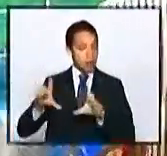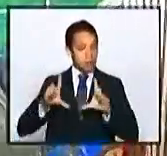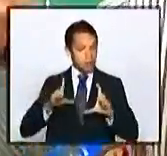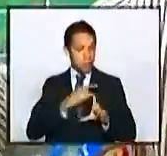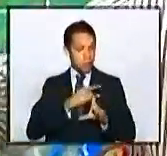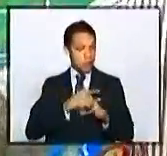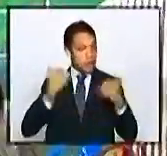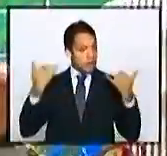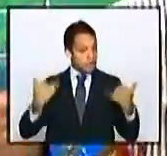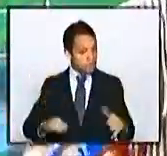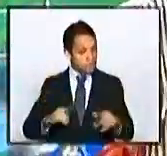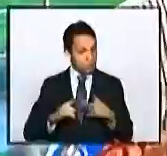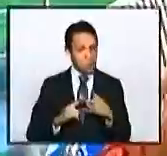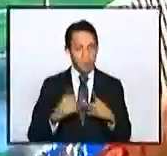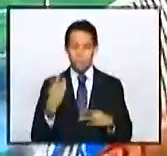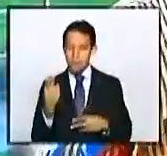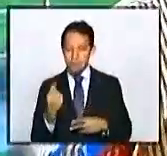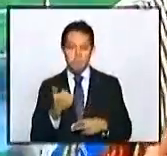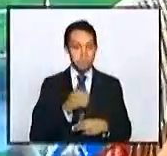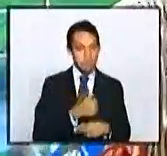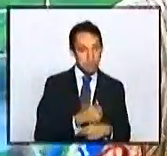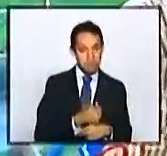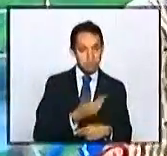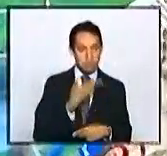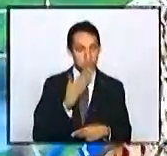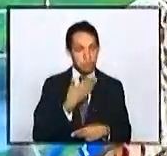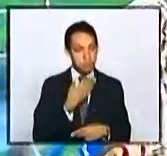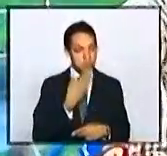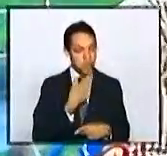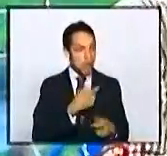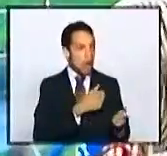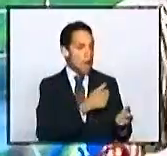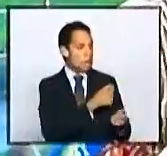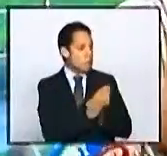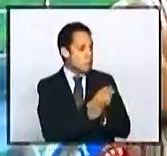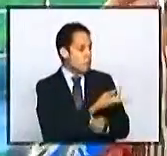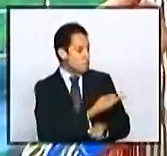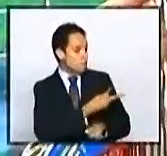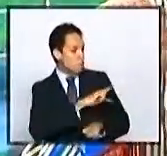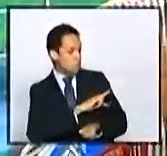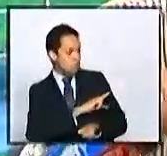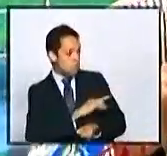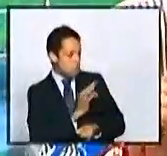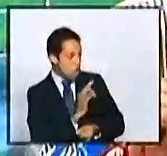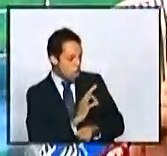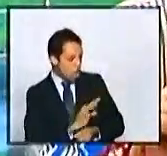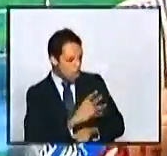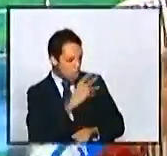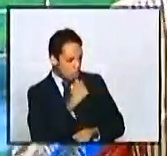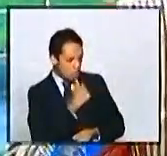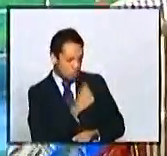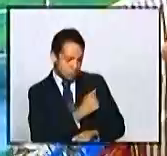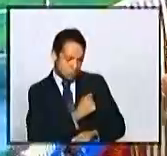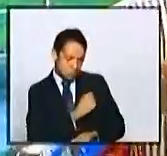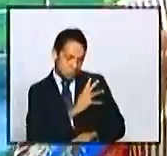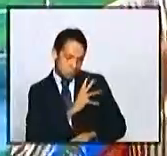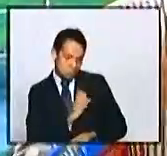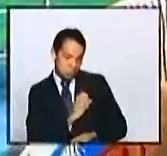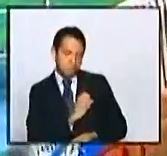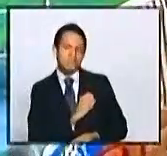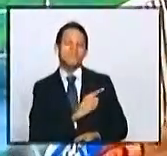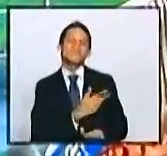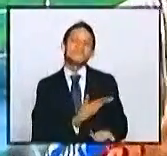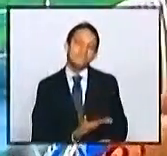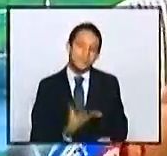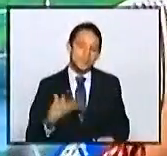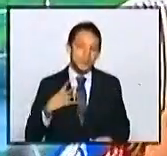estudiado, a pesar de tener una posición económica, no soy merecedor del amor de alguien. Entonces, desde la psicología positiva le empezamos, y desde la